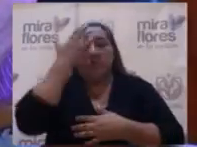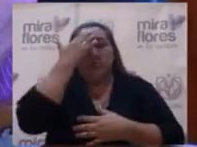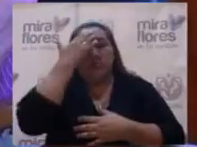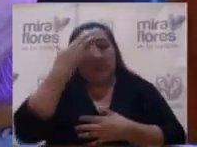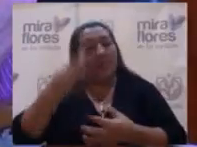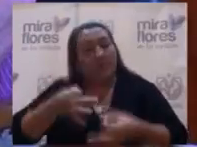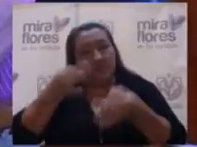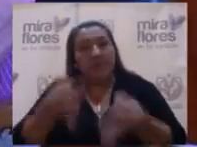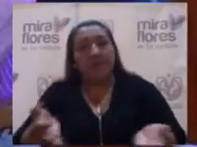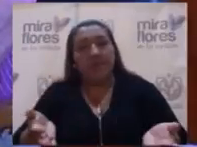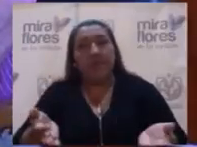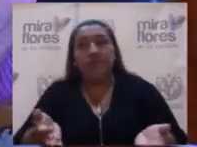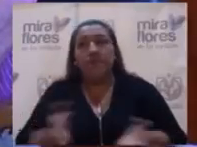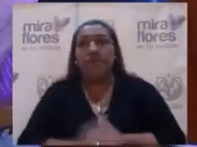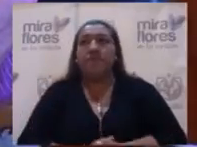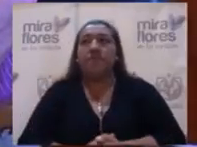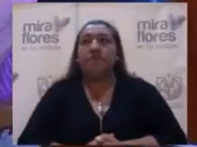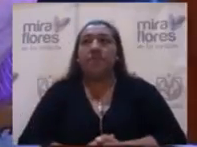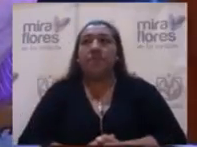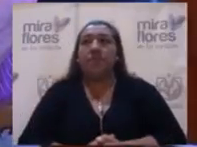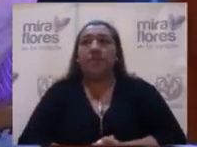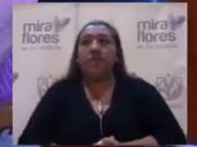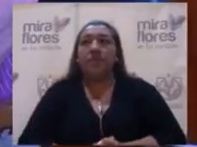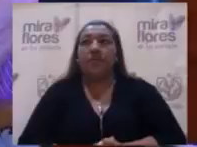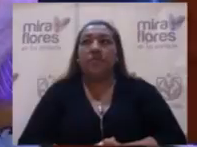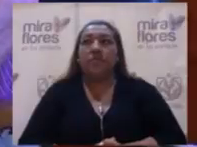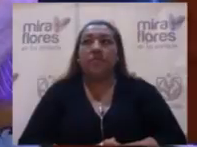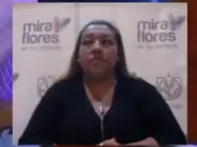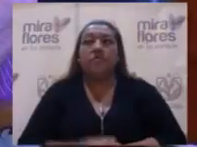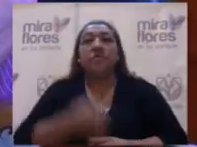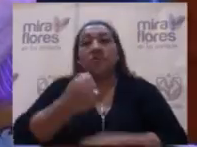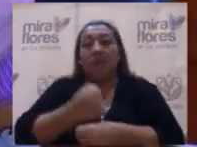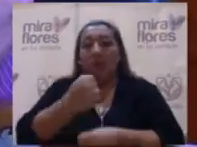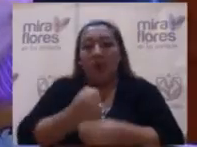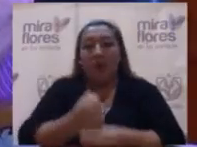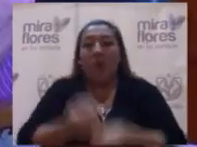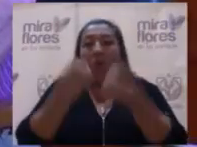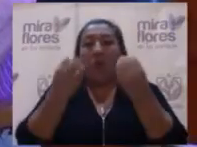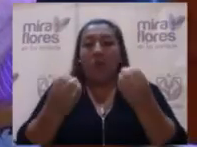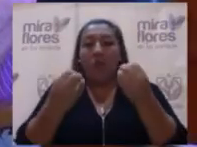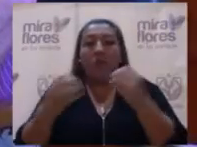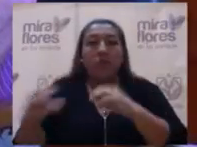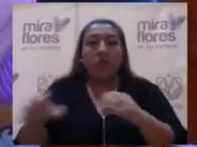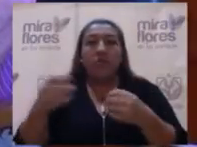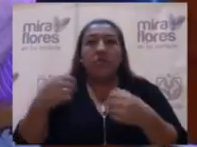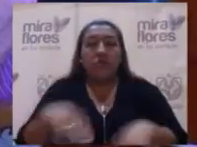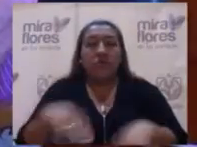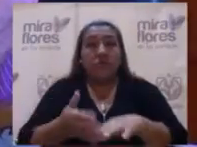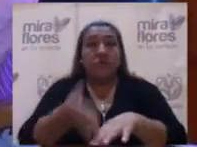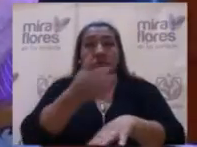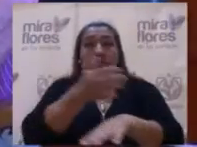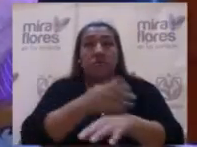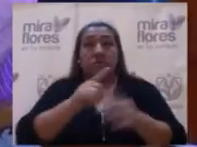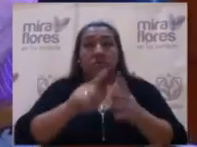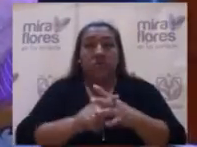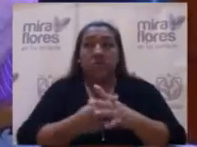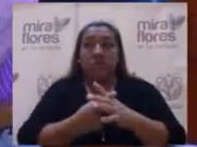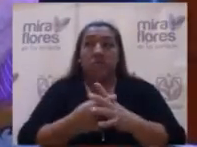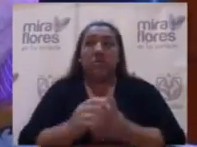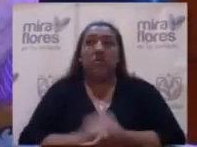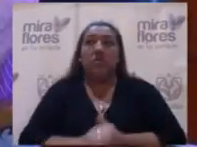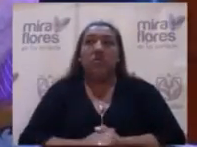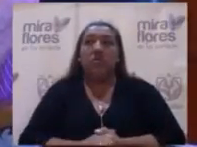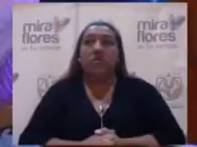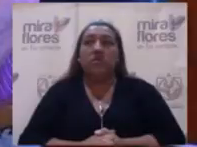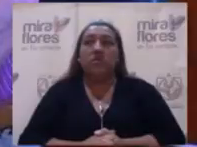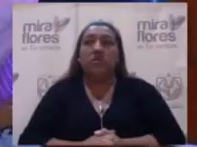realizan. Y trabajo que cómo se realiza. Ya hemos conversado con usted, señor alcalde, en varias